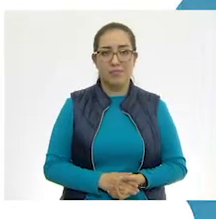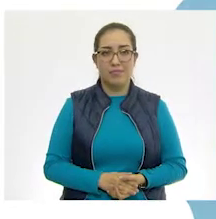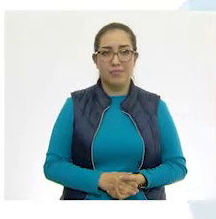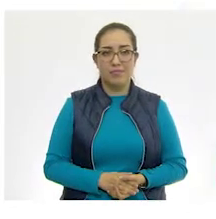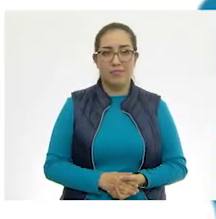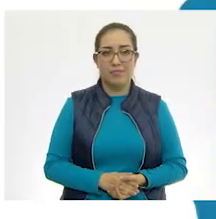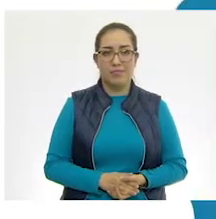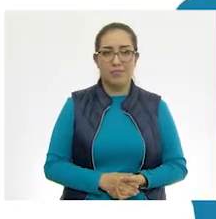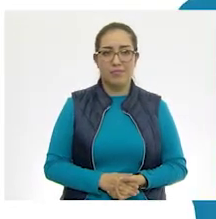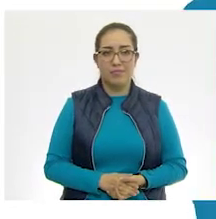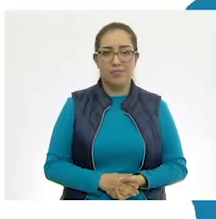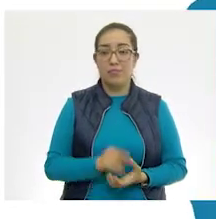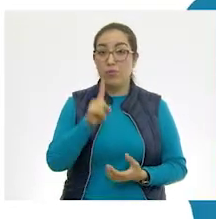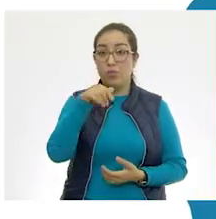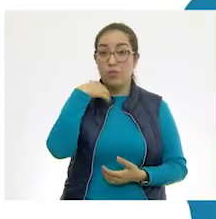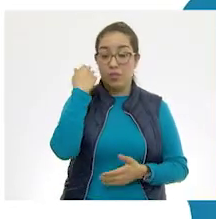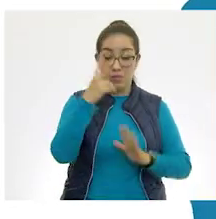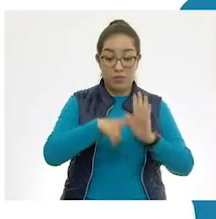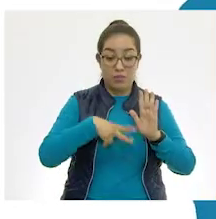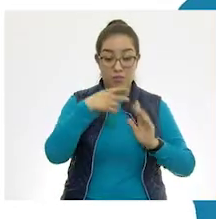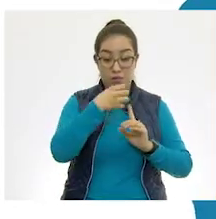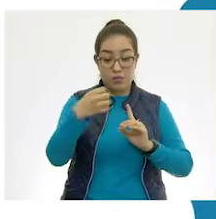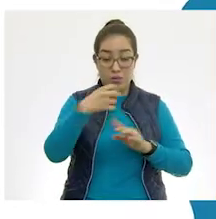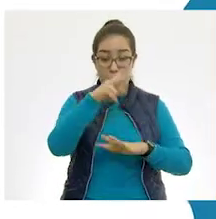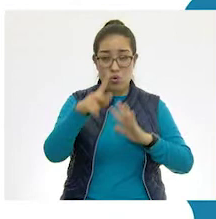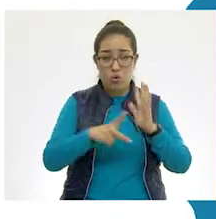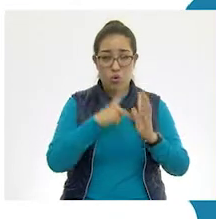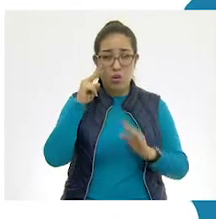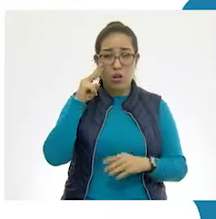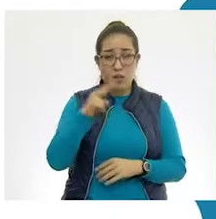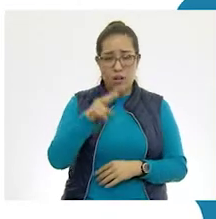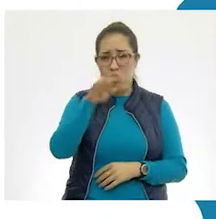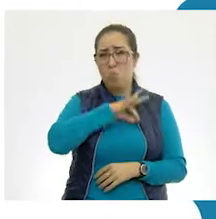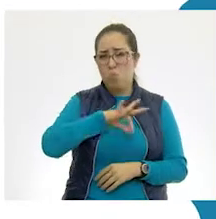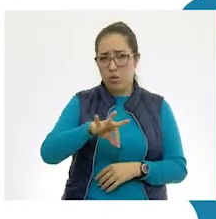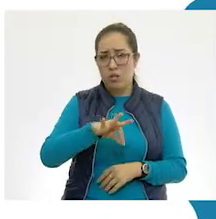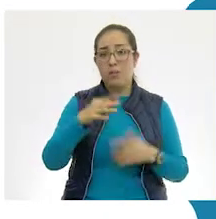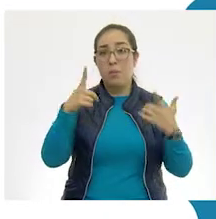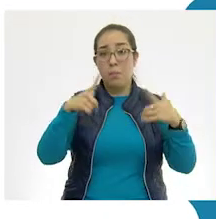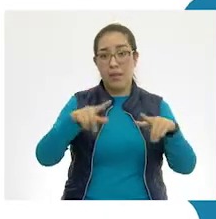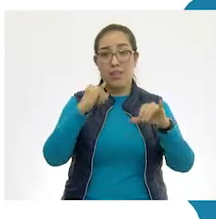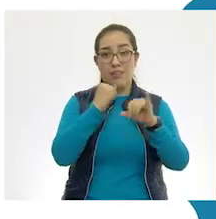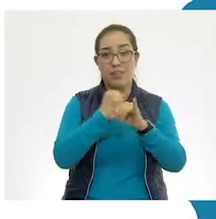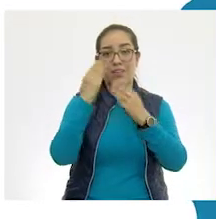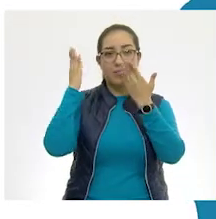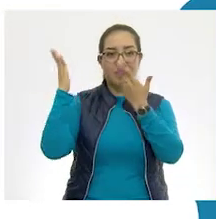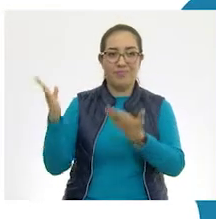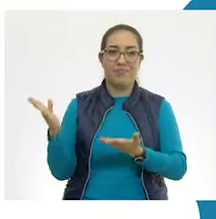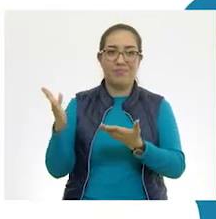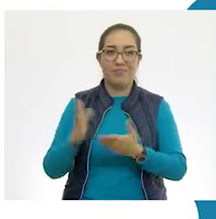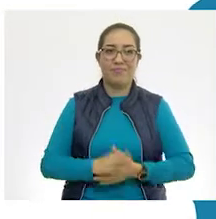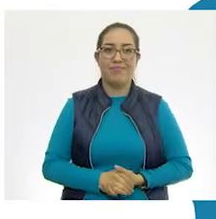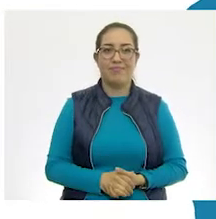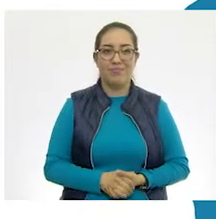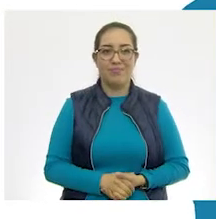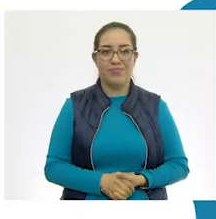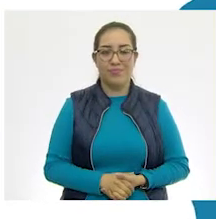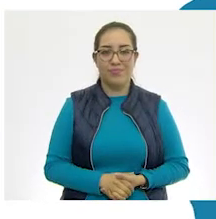conalitec.cep.gov.mx. Si quieres volver a ver los programas de Aprende en Casa, los puedes encontrar en la siguiente liga: